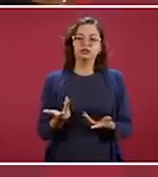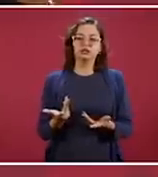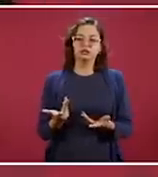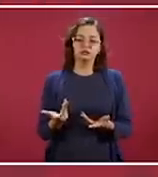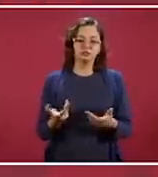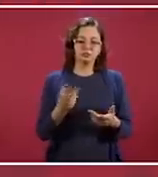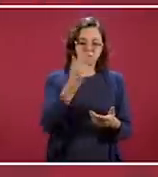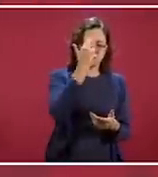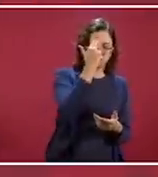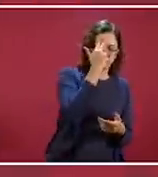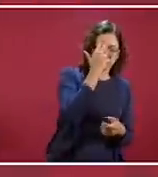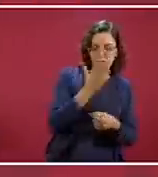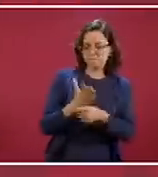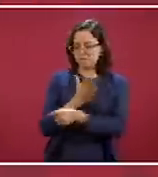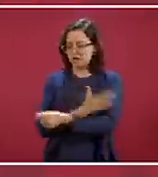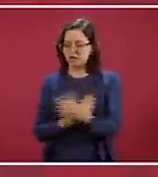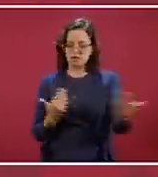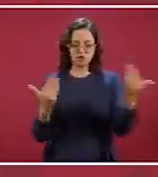entre Porfirio Díaz y Madero,